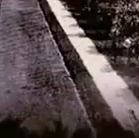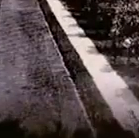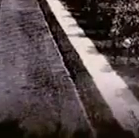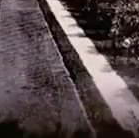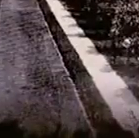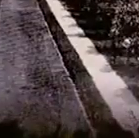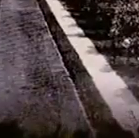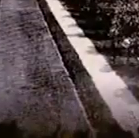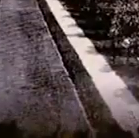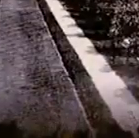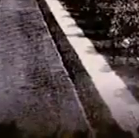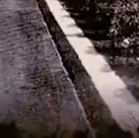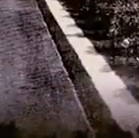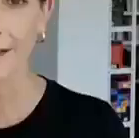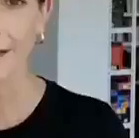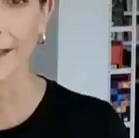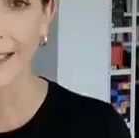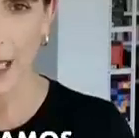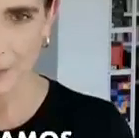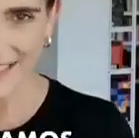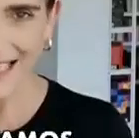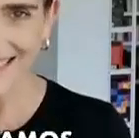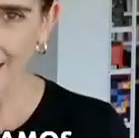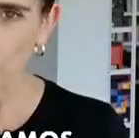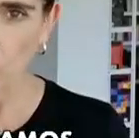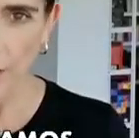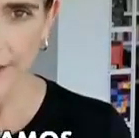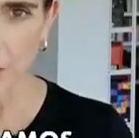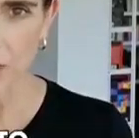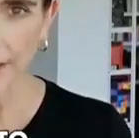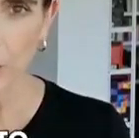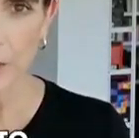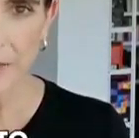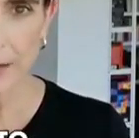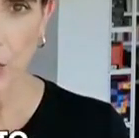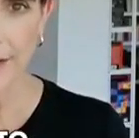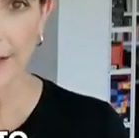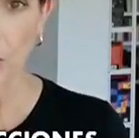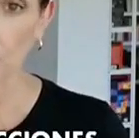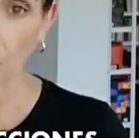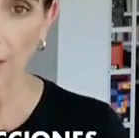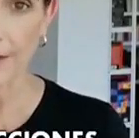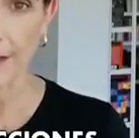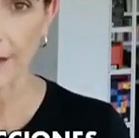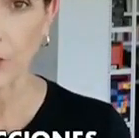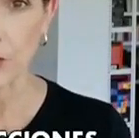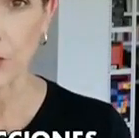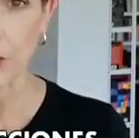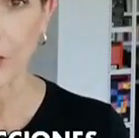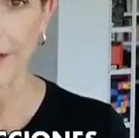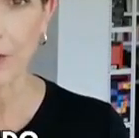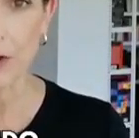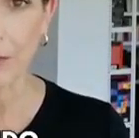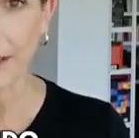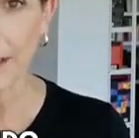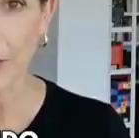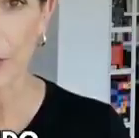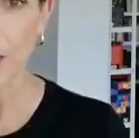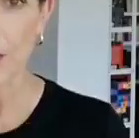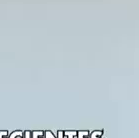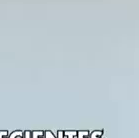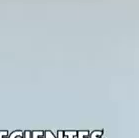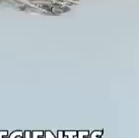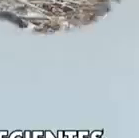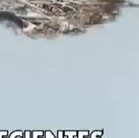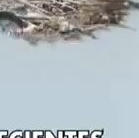la hicimos. A pesar de que no hayamos tenido el mismo éxito en todas las reconstrucciones que hemos